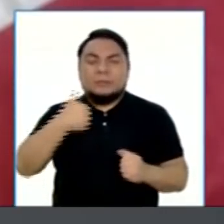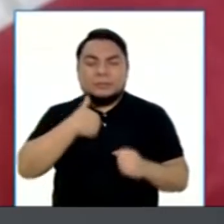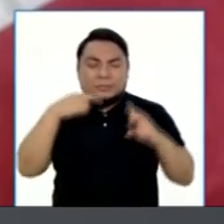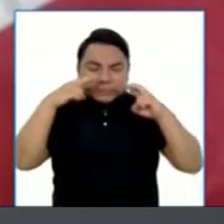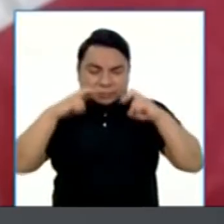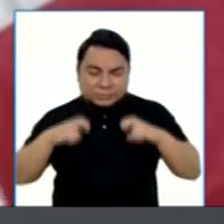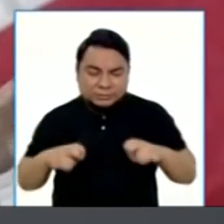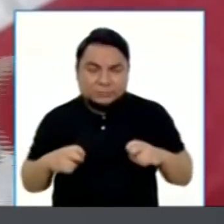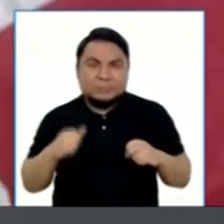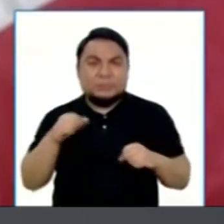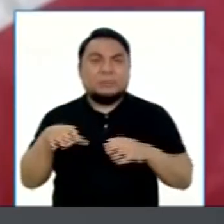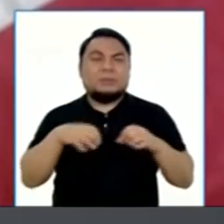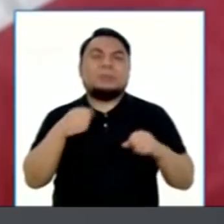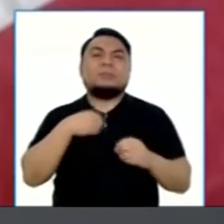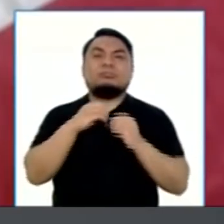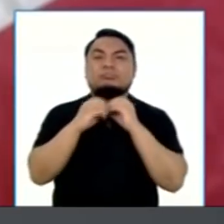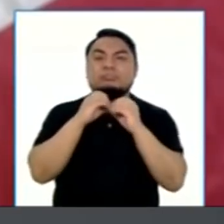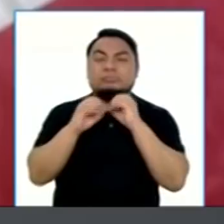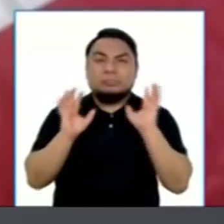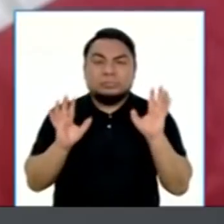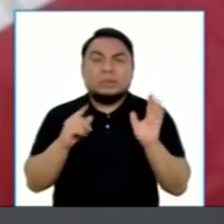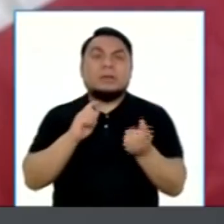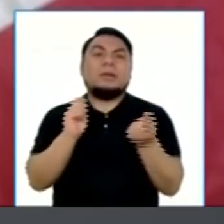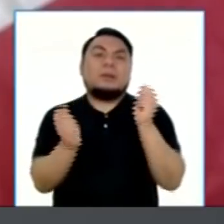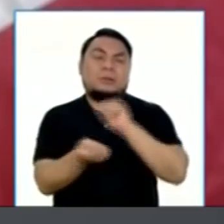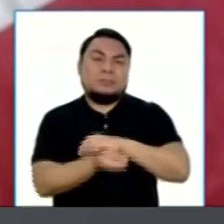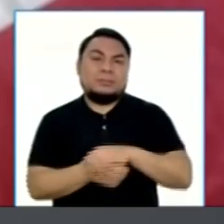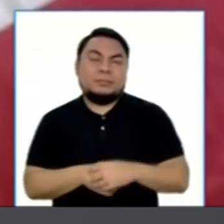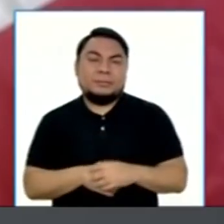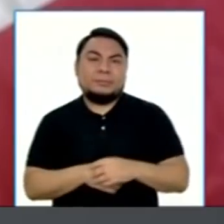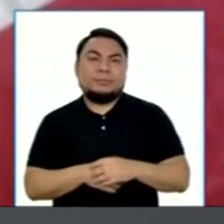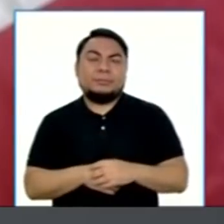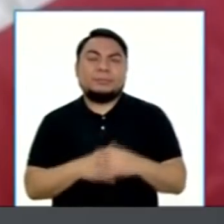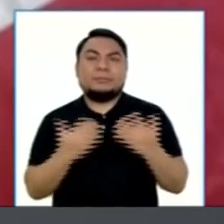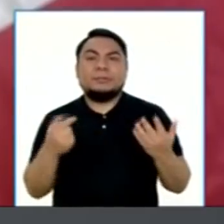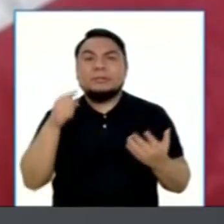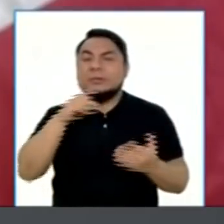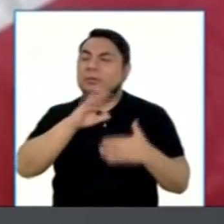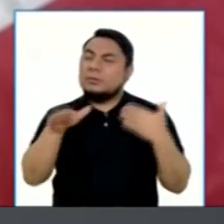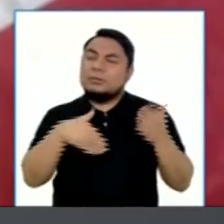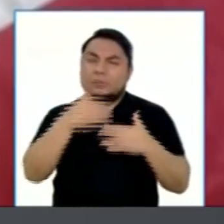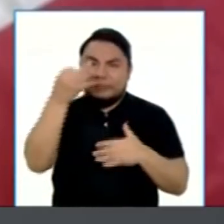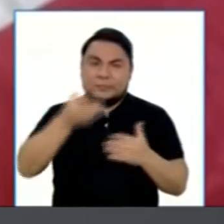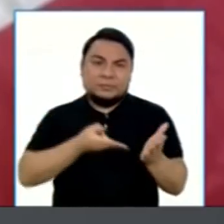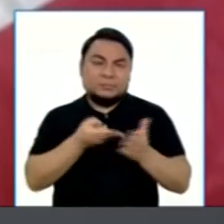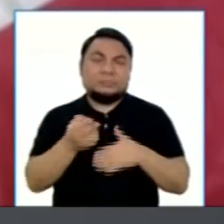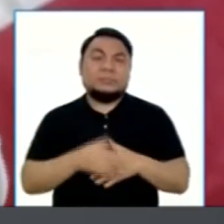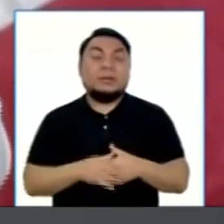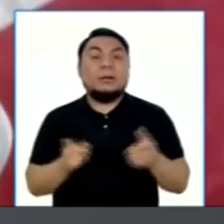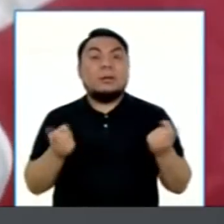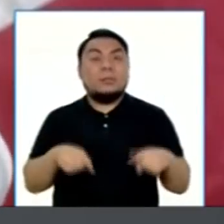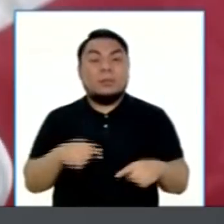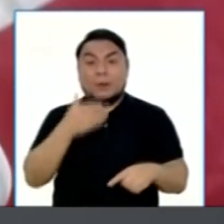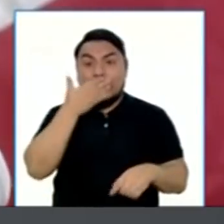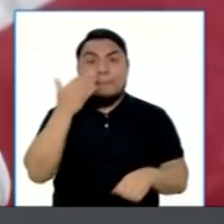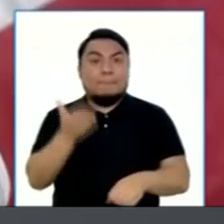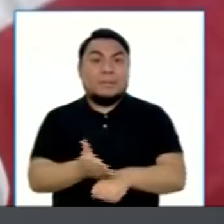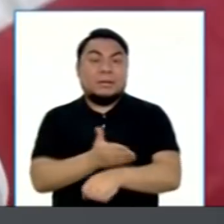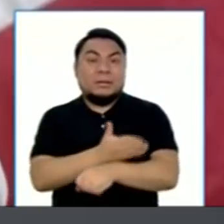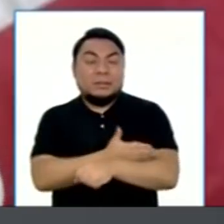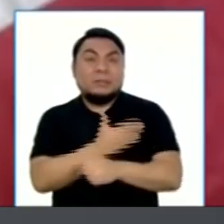analizamos y hacemos correctivos y cambiamos, eso con toda seguridad. Y cuando las cosas